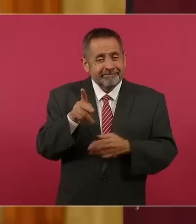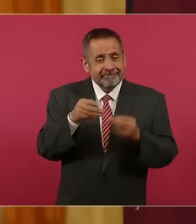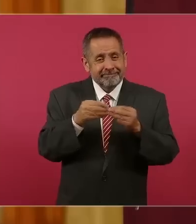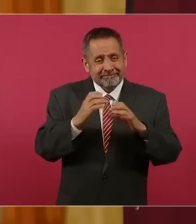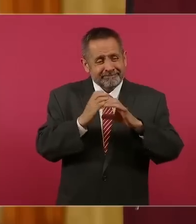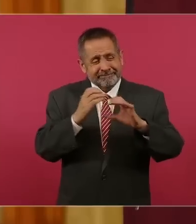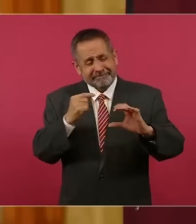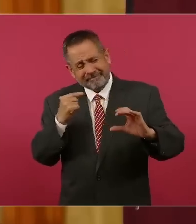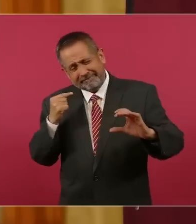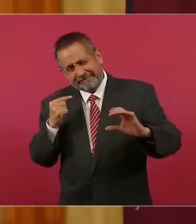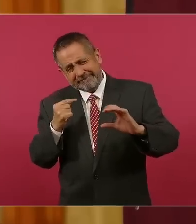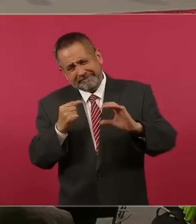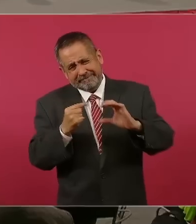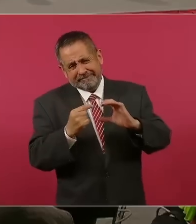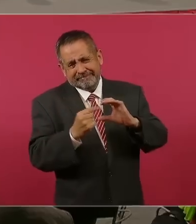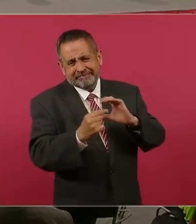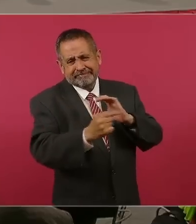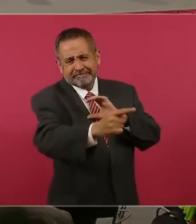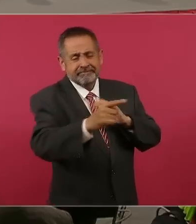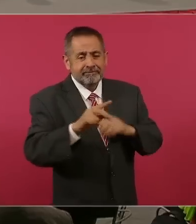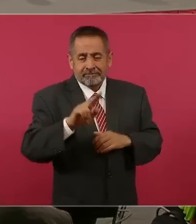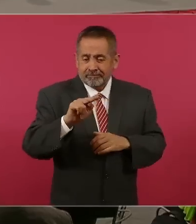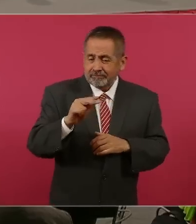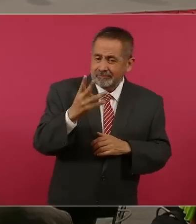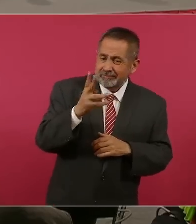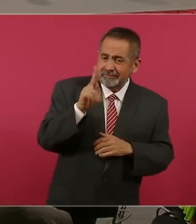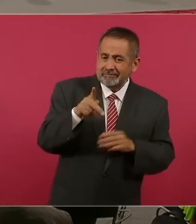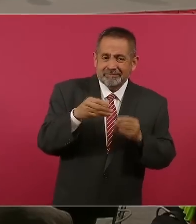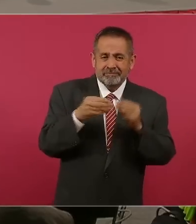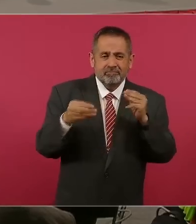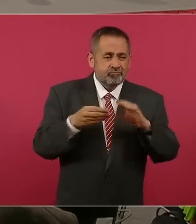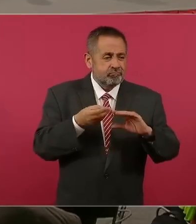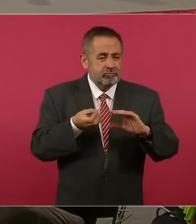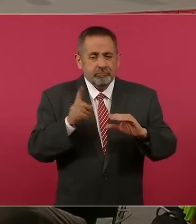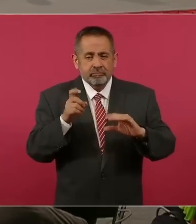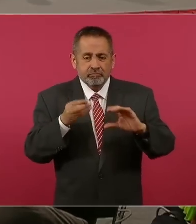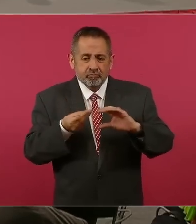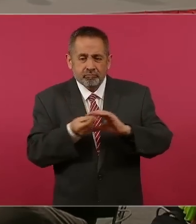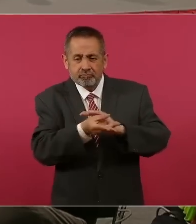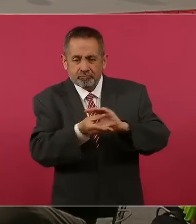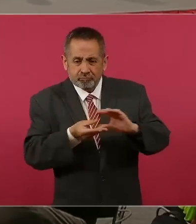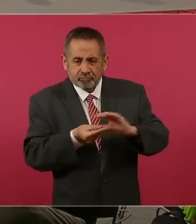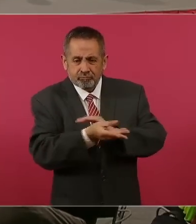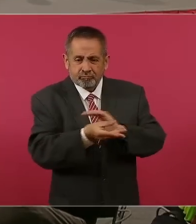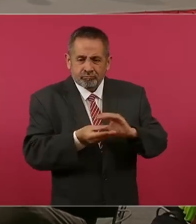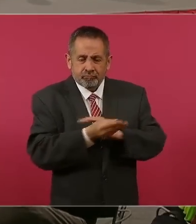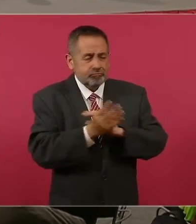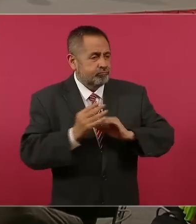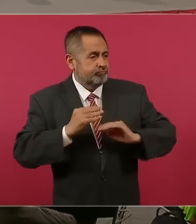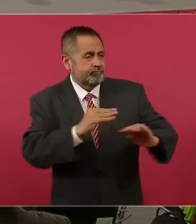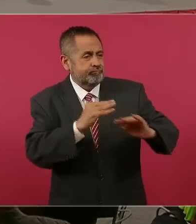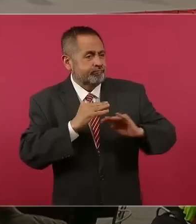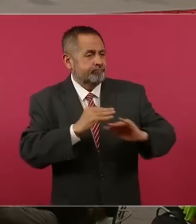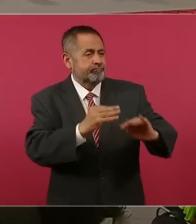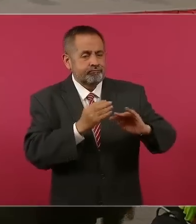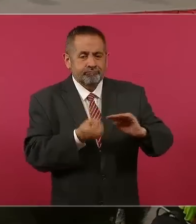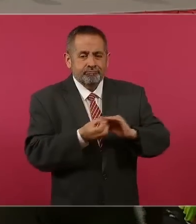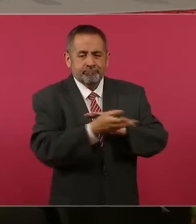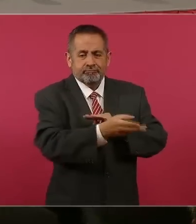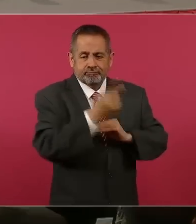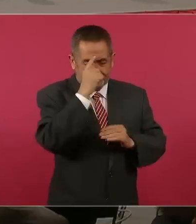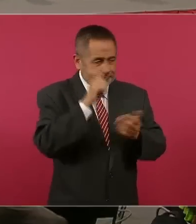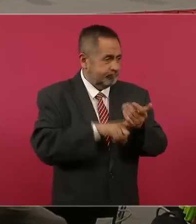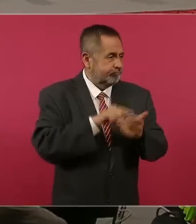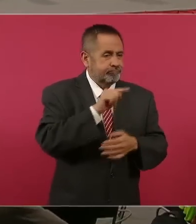principal que estará sustentando y alimentando a las distintas secciones de